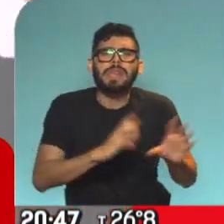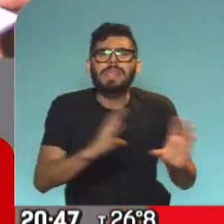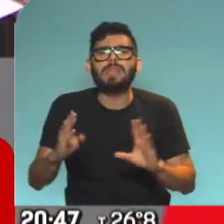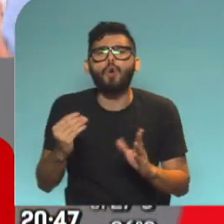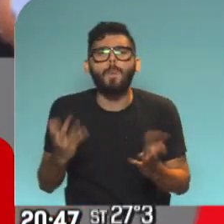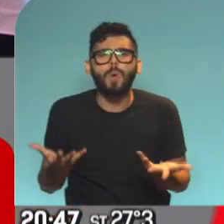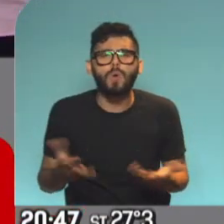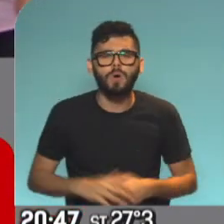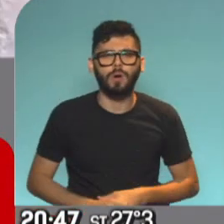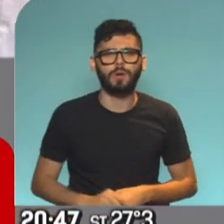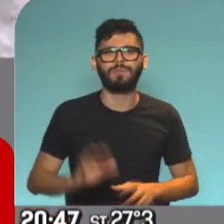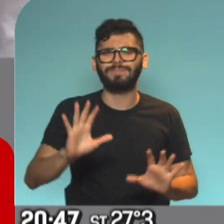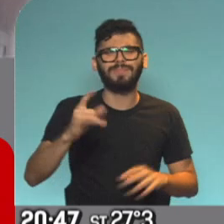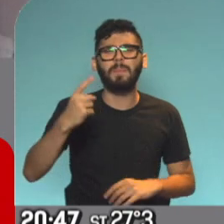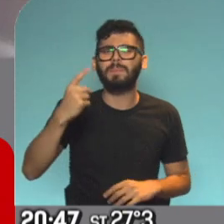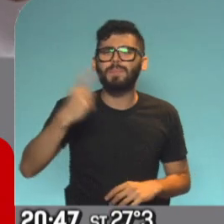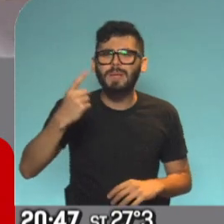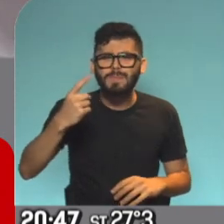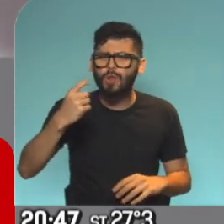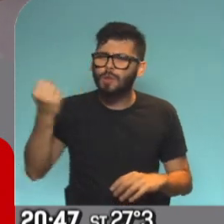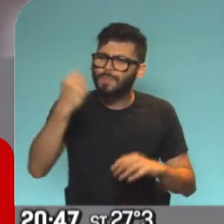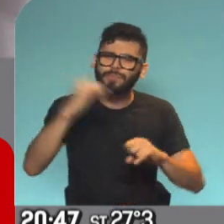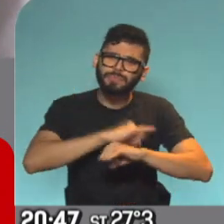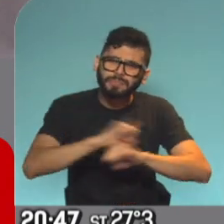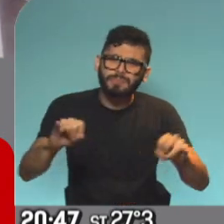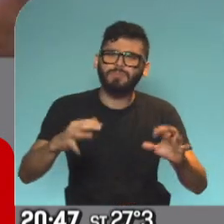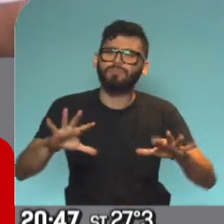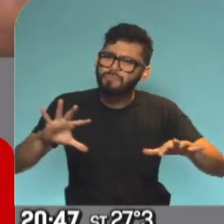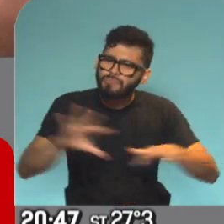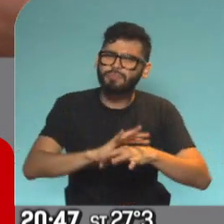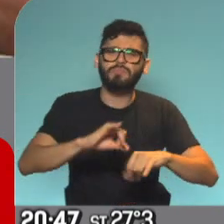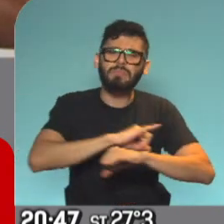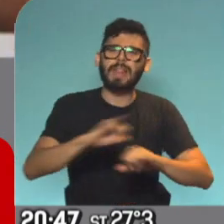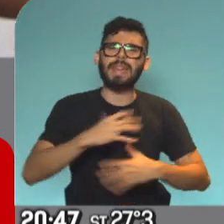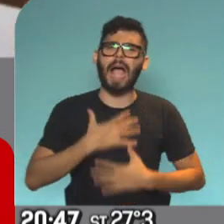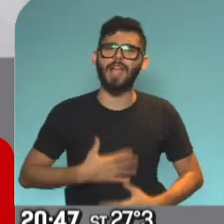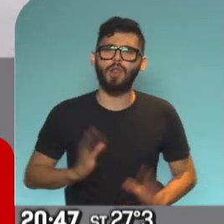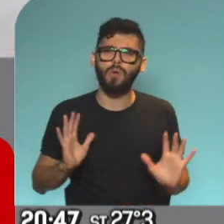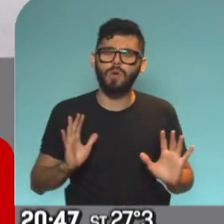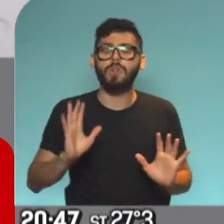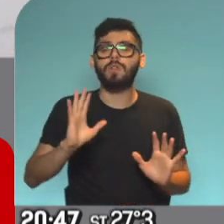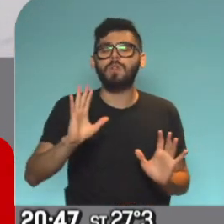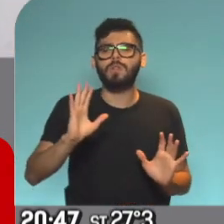dar son certezas y tranquilidades. La verdad, la Argentina lo que ha hecho